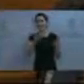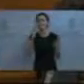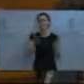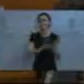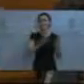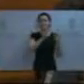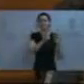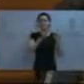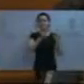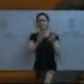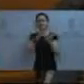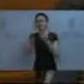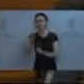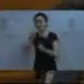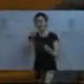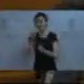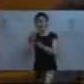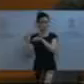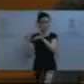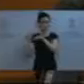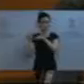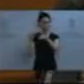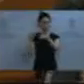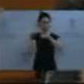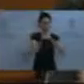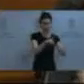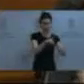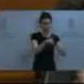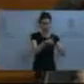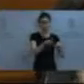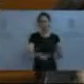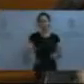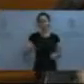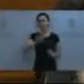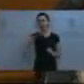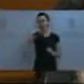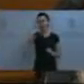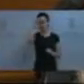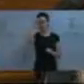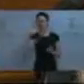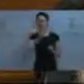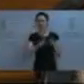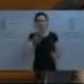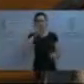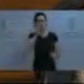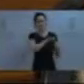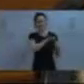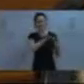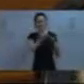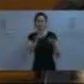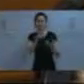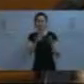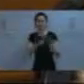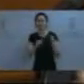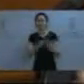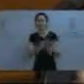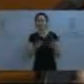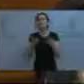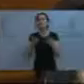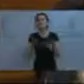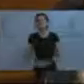830.791 visitantes. Los visitantes al municipio de Cabrales, en el año 2016,